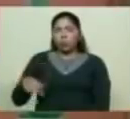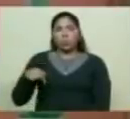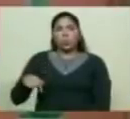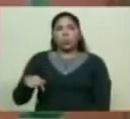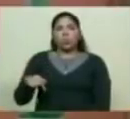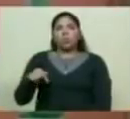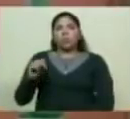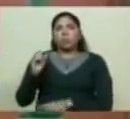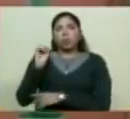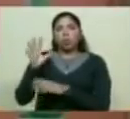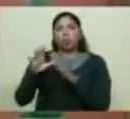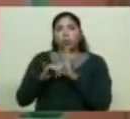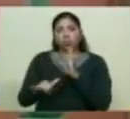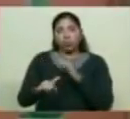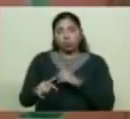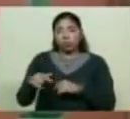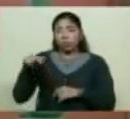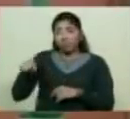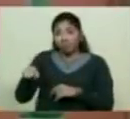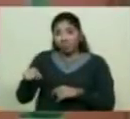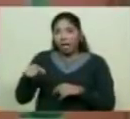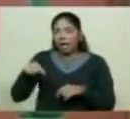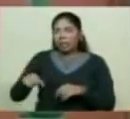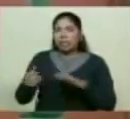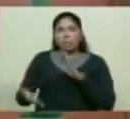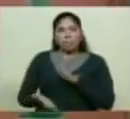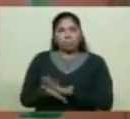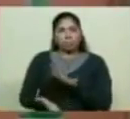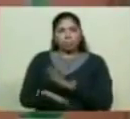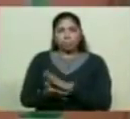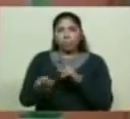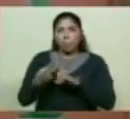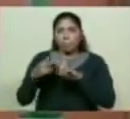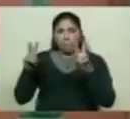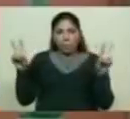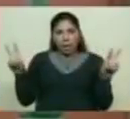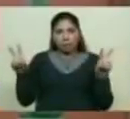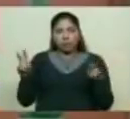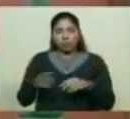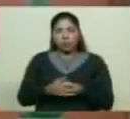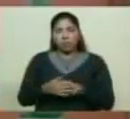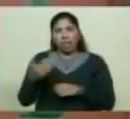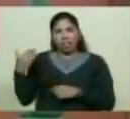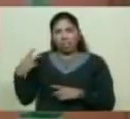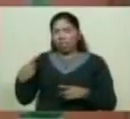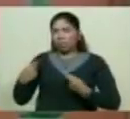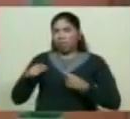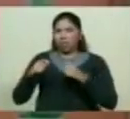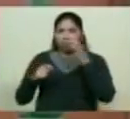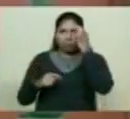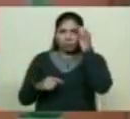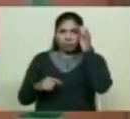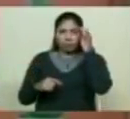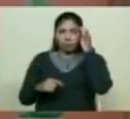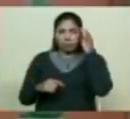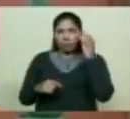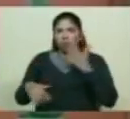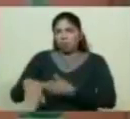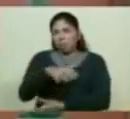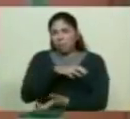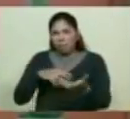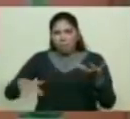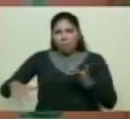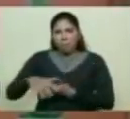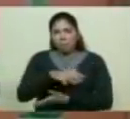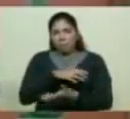hemos alcanzado la paz de la república esa paz que detesto intento ser alterada por focos inadaptados que